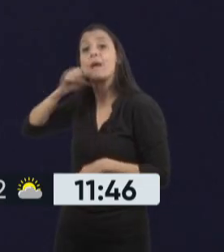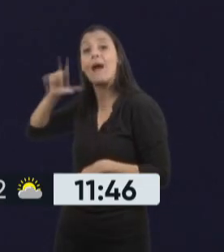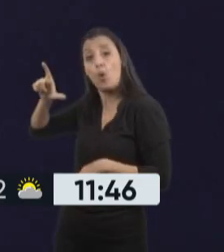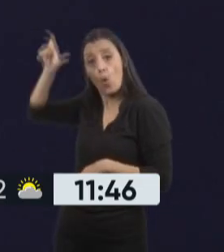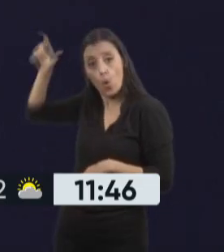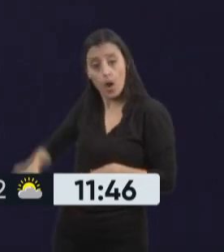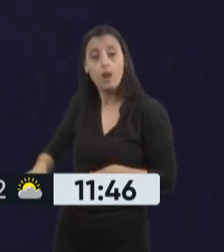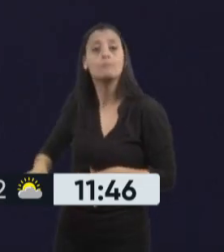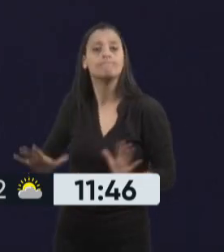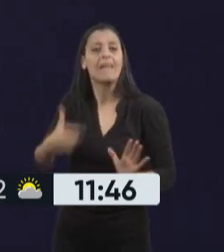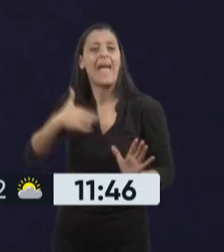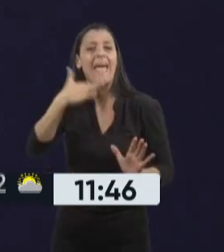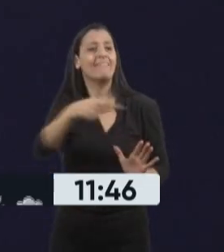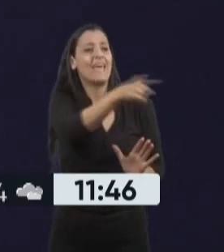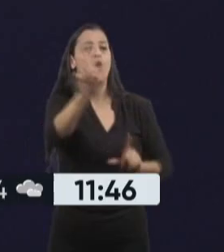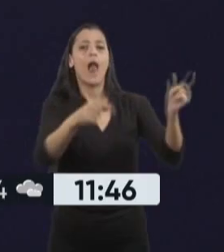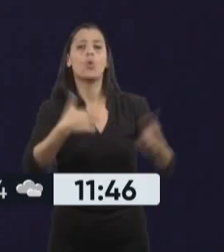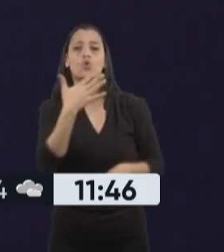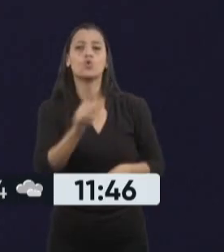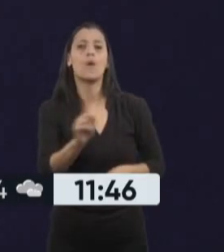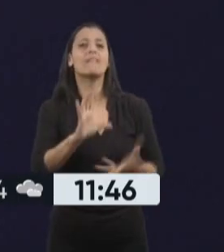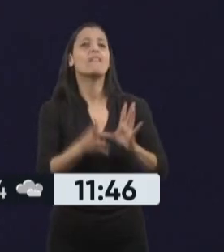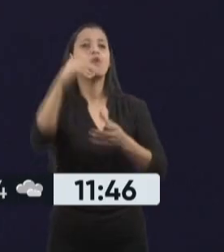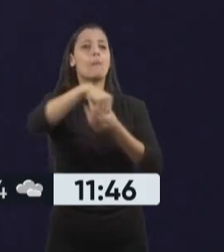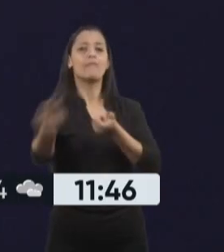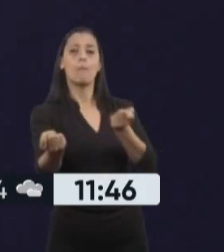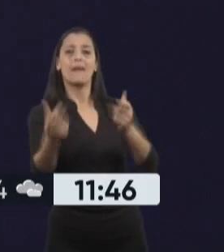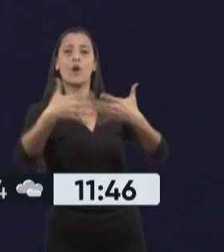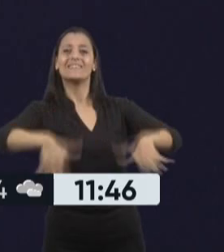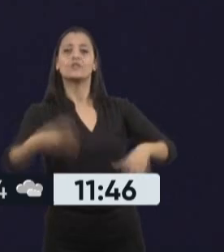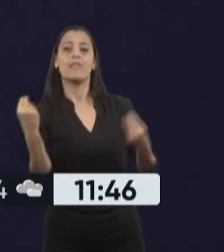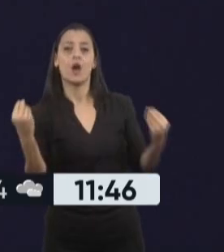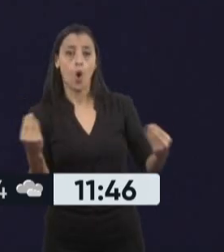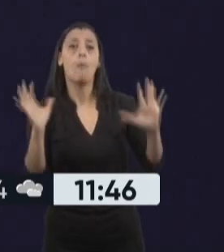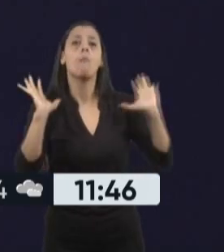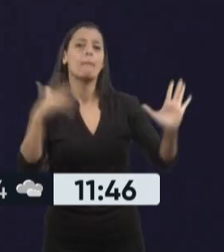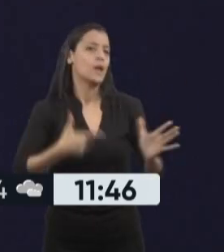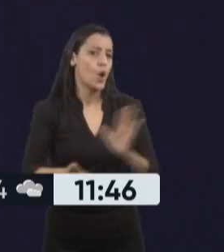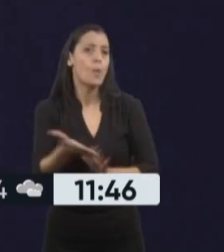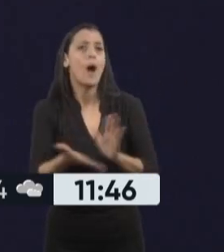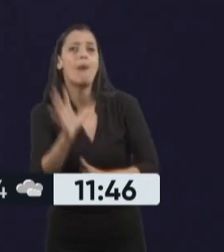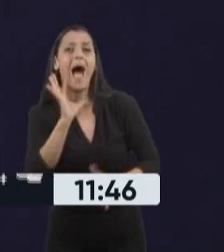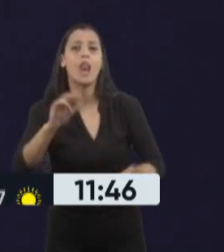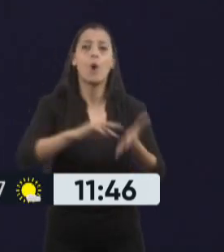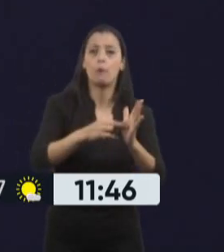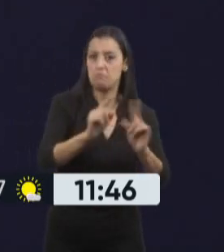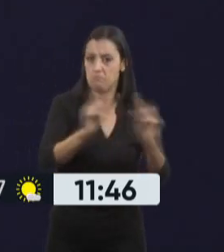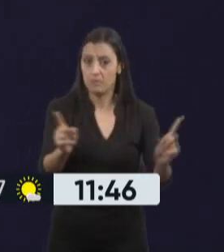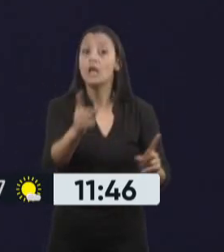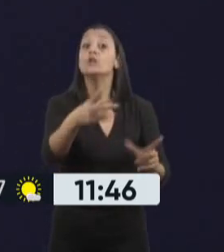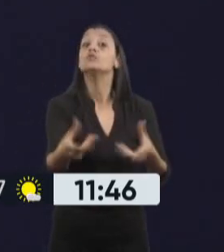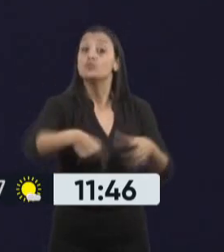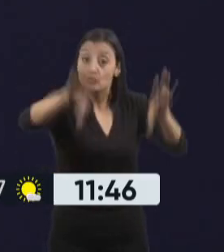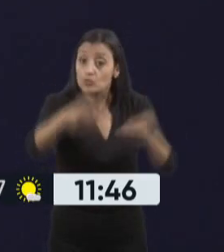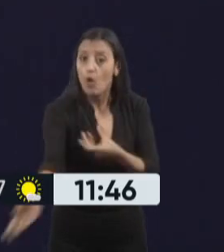marcada dentro del desconocimiento de cómo funciona todo esto, pero no va a haber ningún inconveniente porque van a ser todos parte del